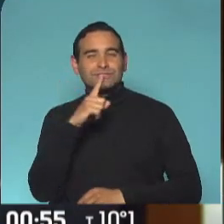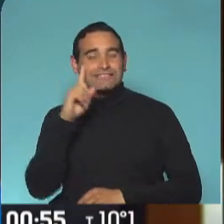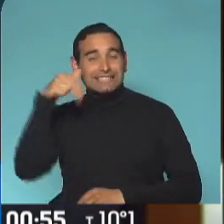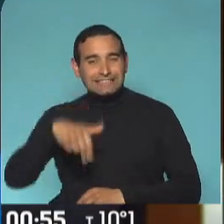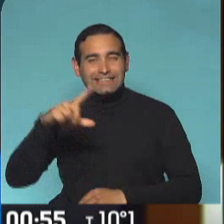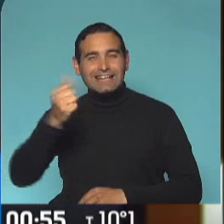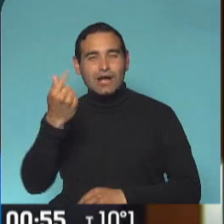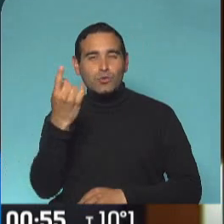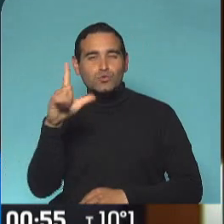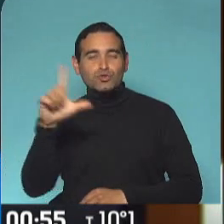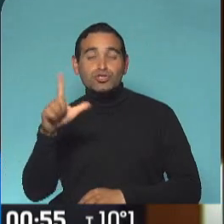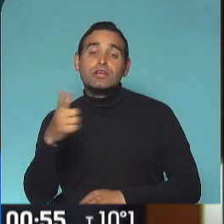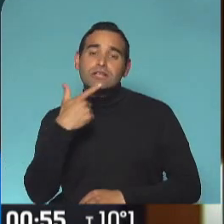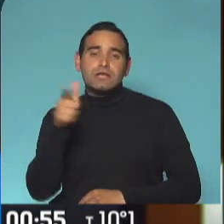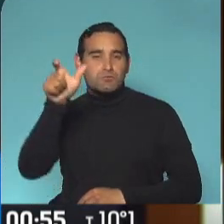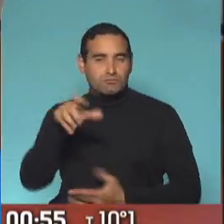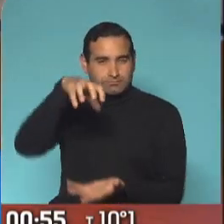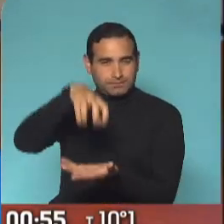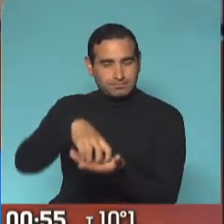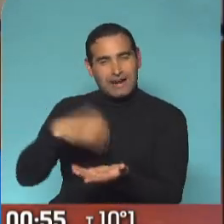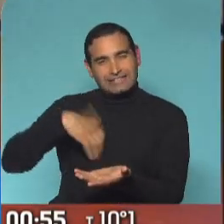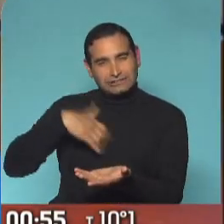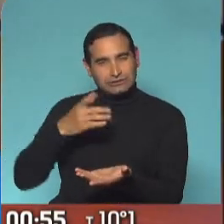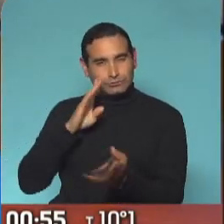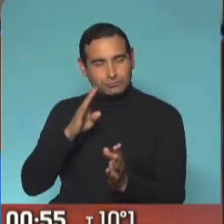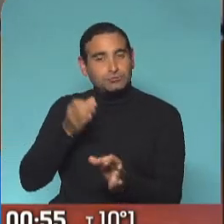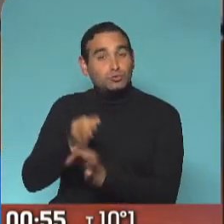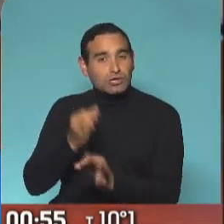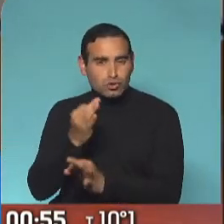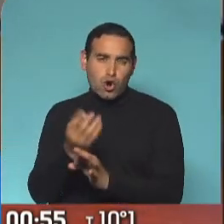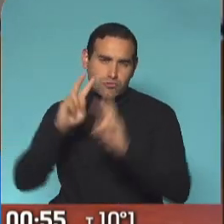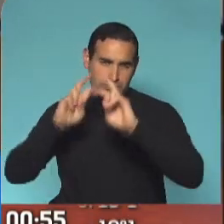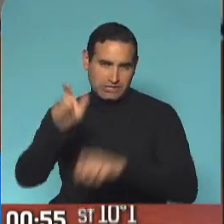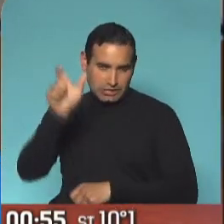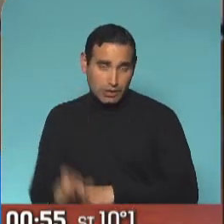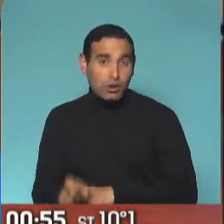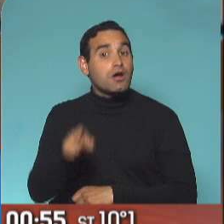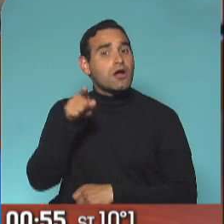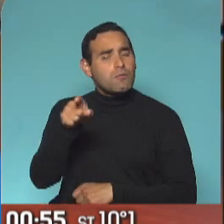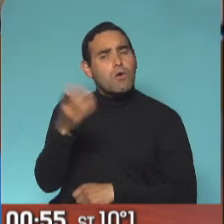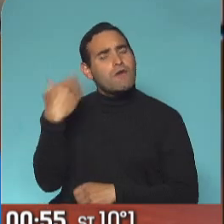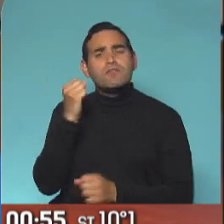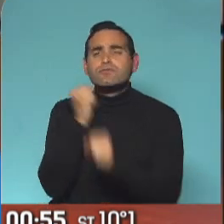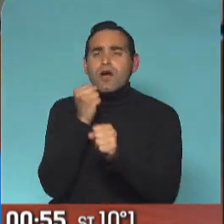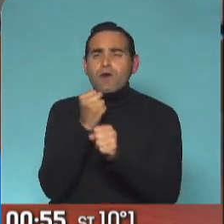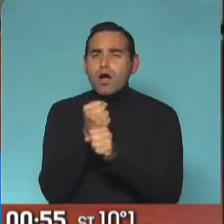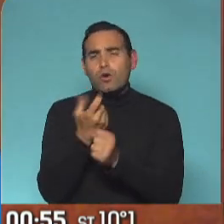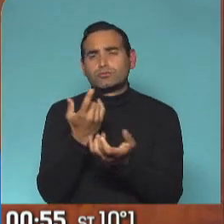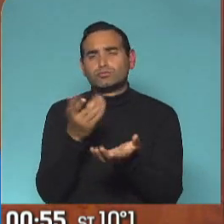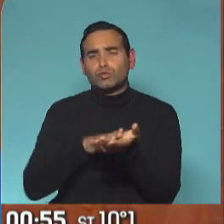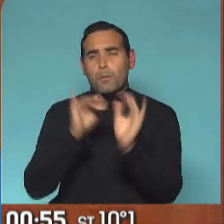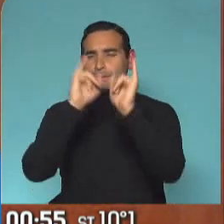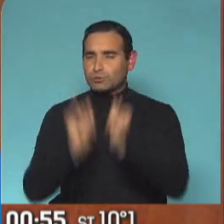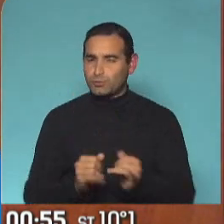es del Observatorio Argentino por la Educación, investigador, y que estuviste trabajando con los